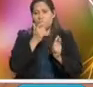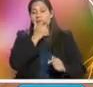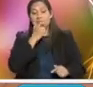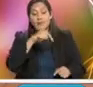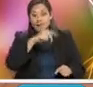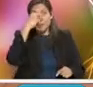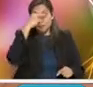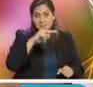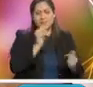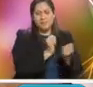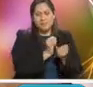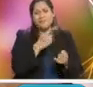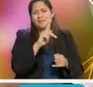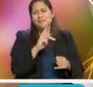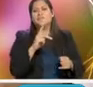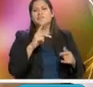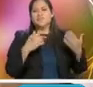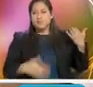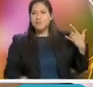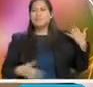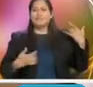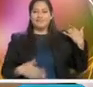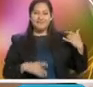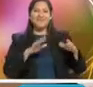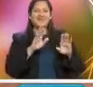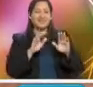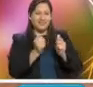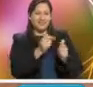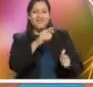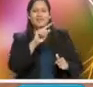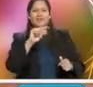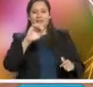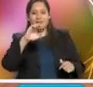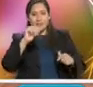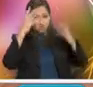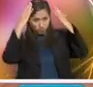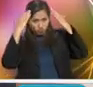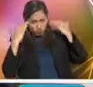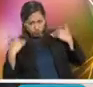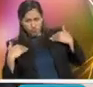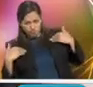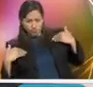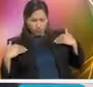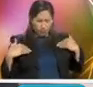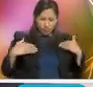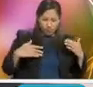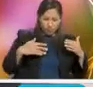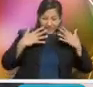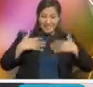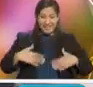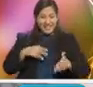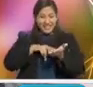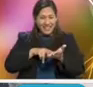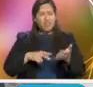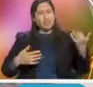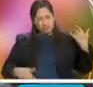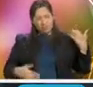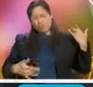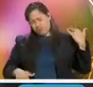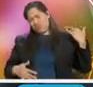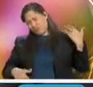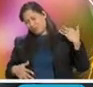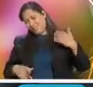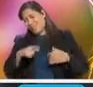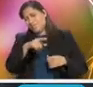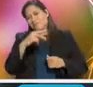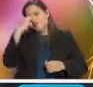tintes tropicalones, con La Negra Tomasa. Veías a los Caifanes greñudos, todos de negro, pero tocando salsita, ¿no? La Era Negra el sello Tomasa.